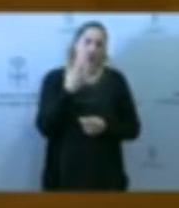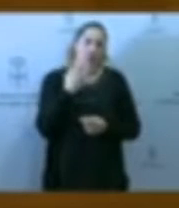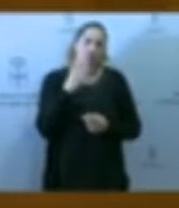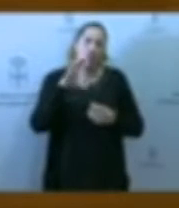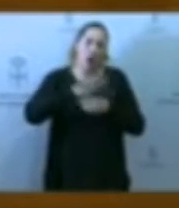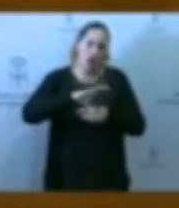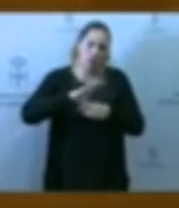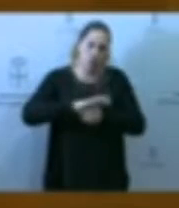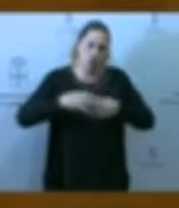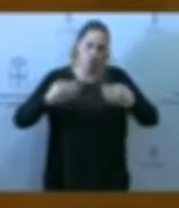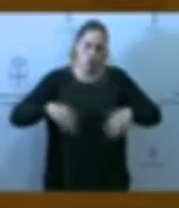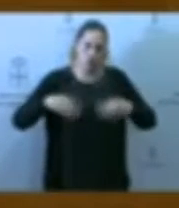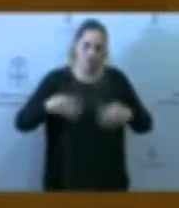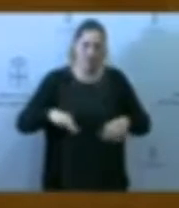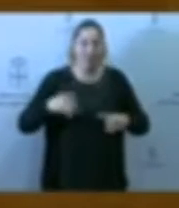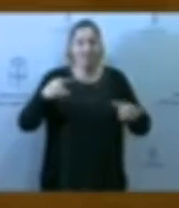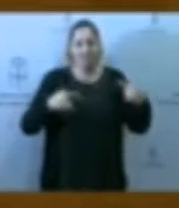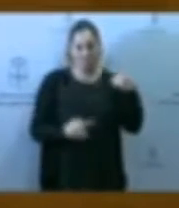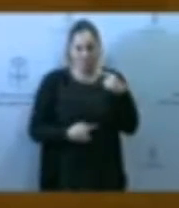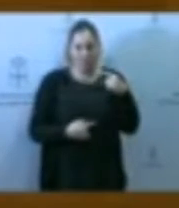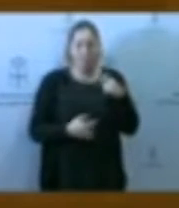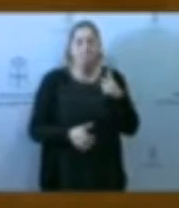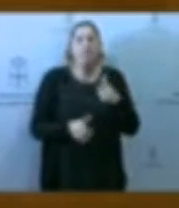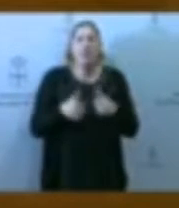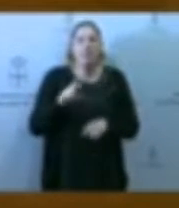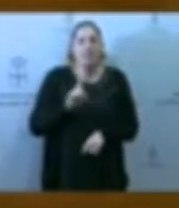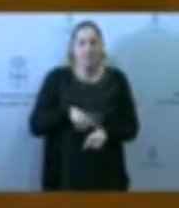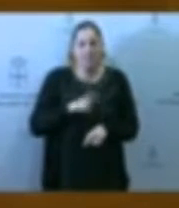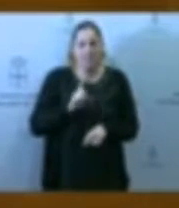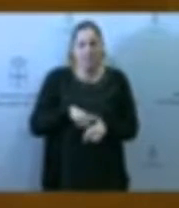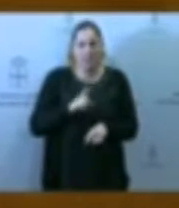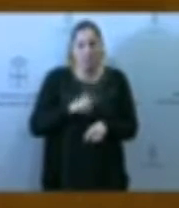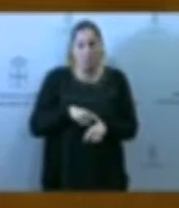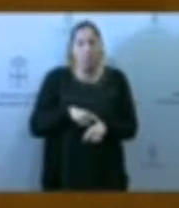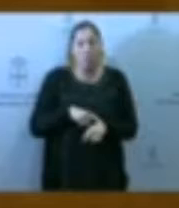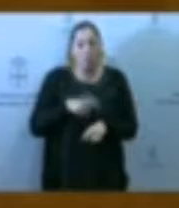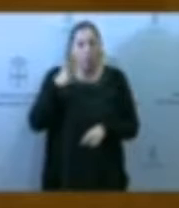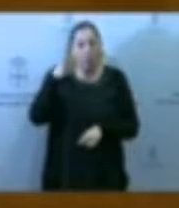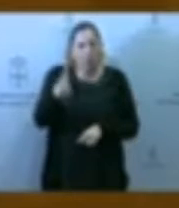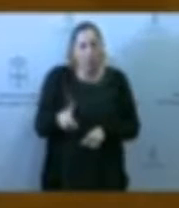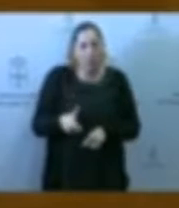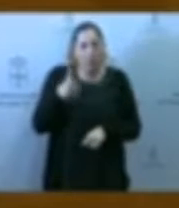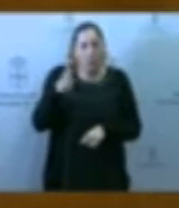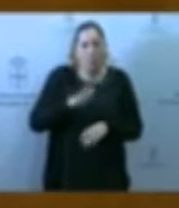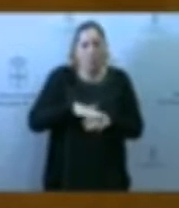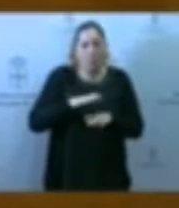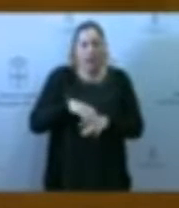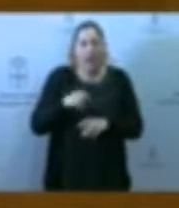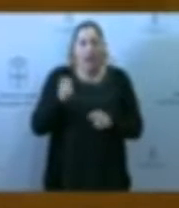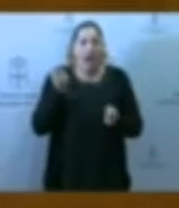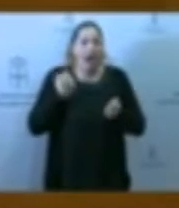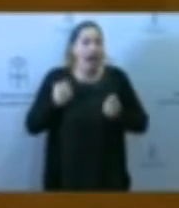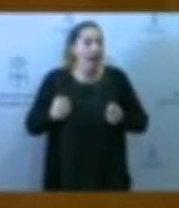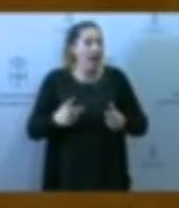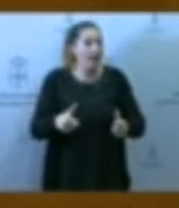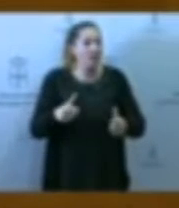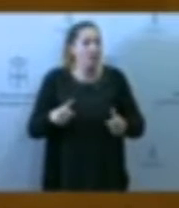buen criterio las asociaciones, ¿a cuánto tiempo tardamos en amortizar un gasto como este, ¿no? En